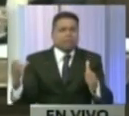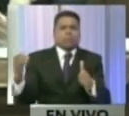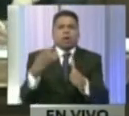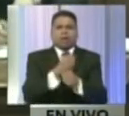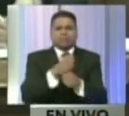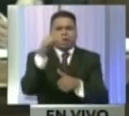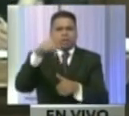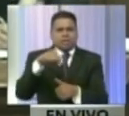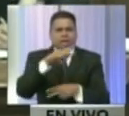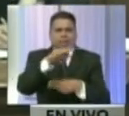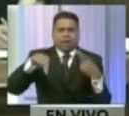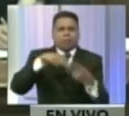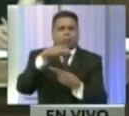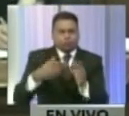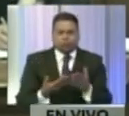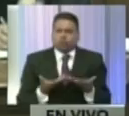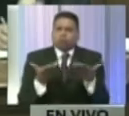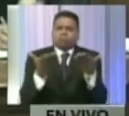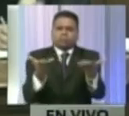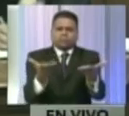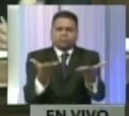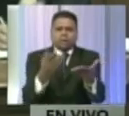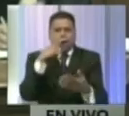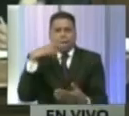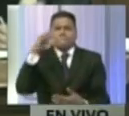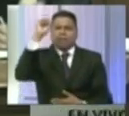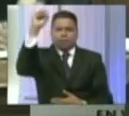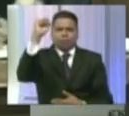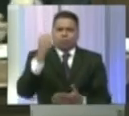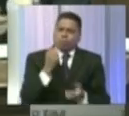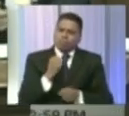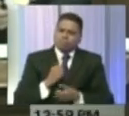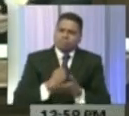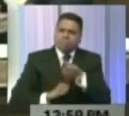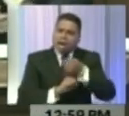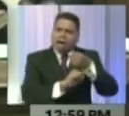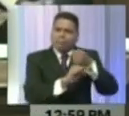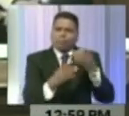bienvenido. Le tiendo el brazo y Maduro le tiende los brazos.